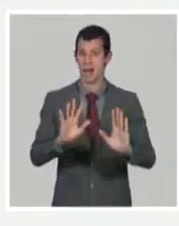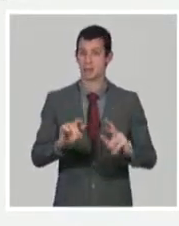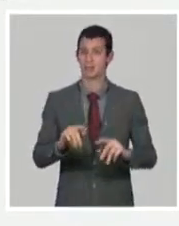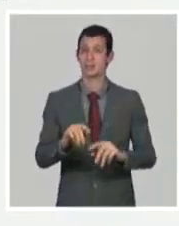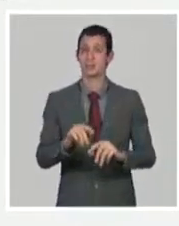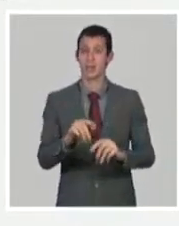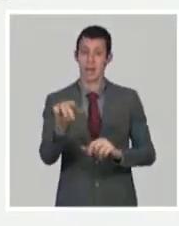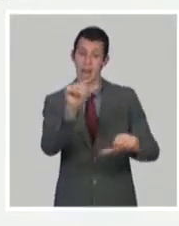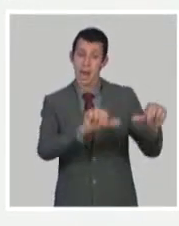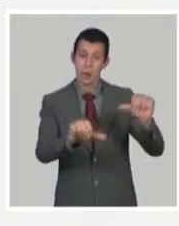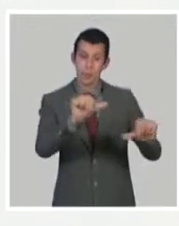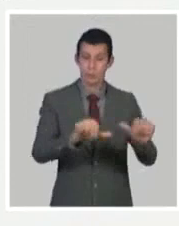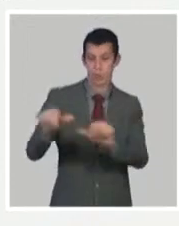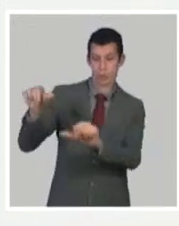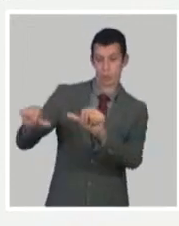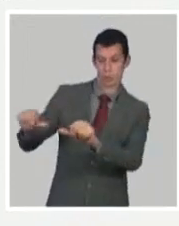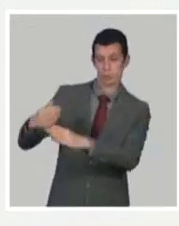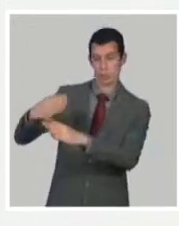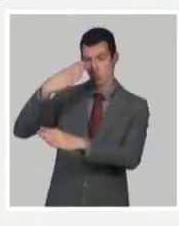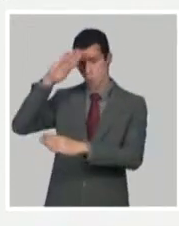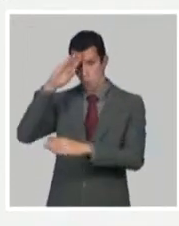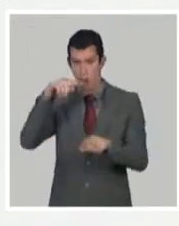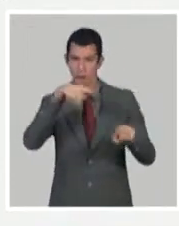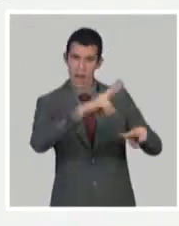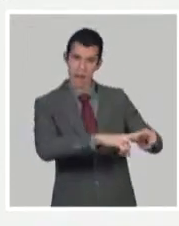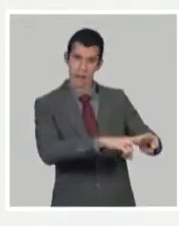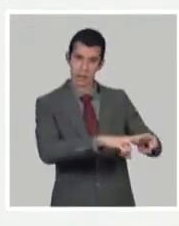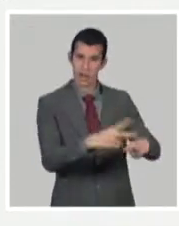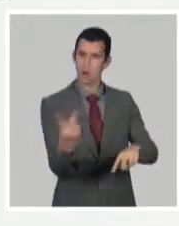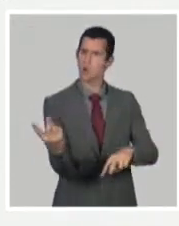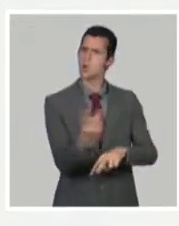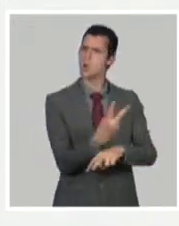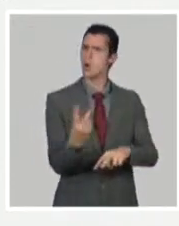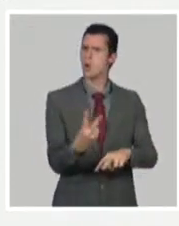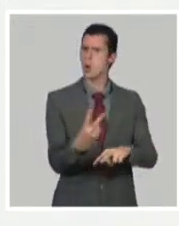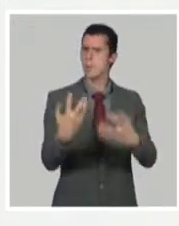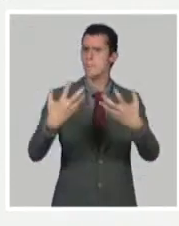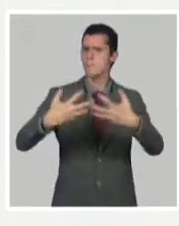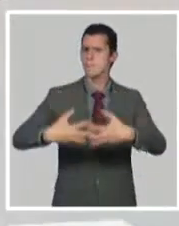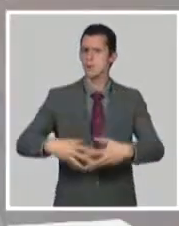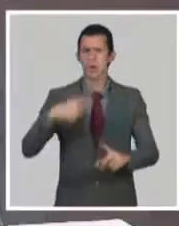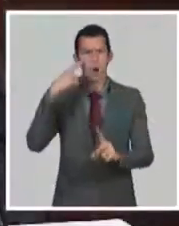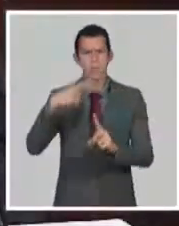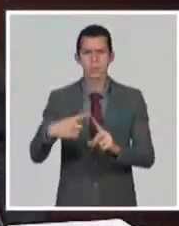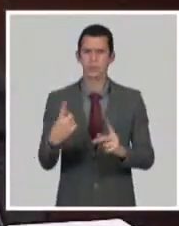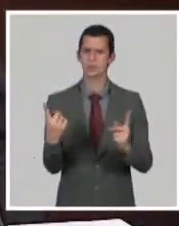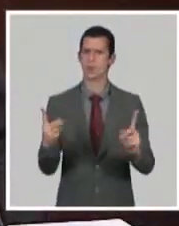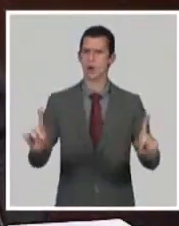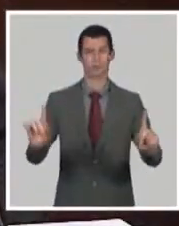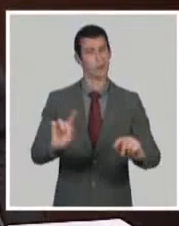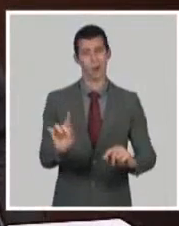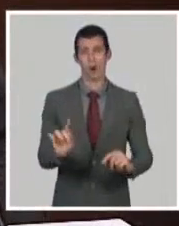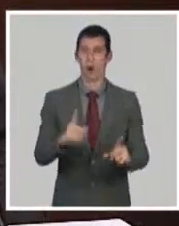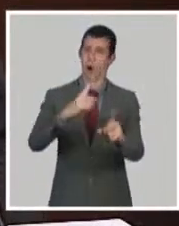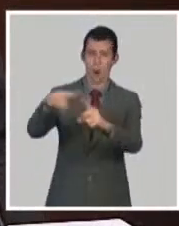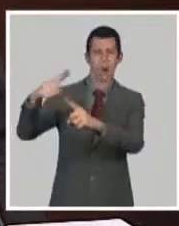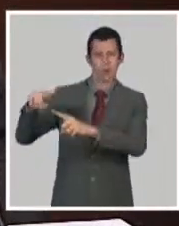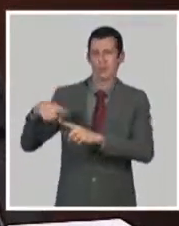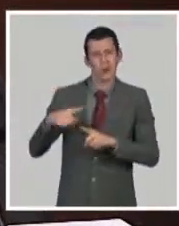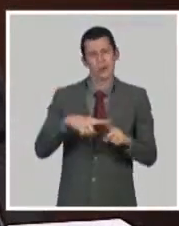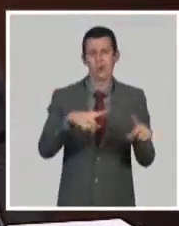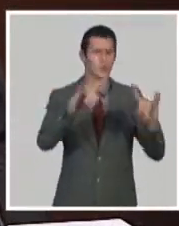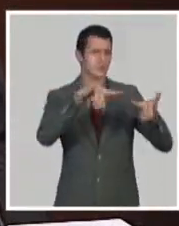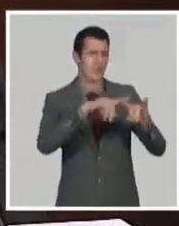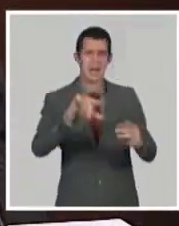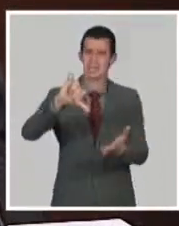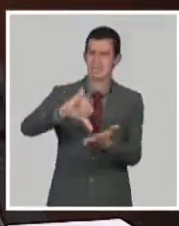Los dos carriles tienen empresas o capacidades productivas para la producción de biomoléculas complejas, como es el